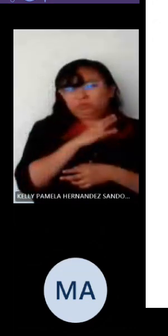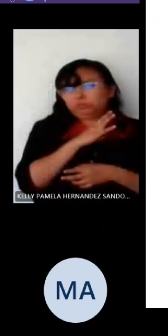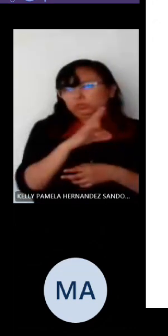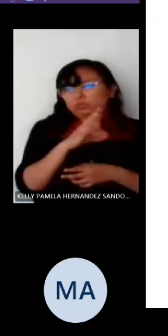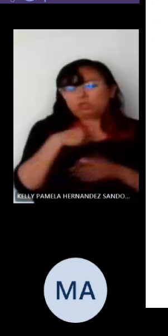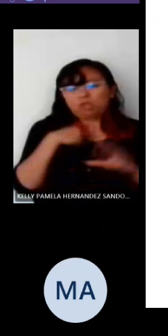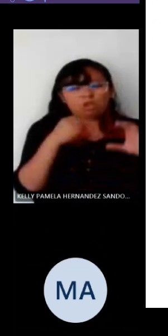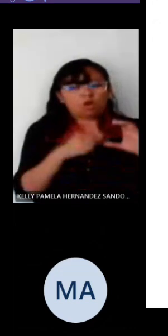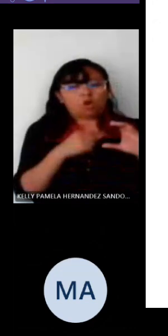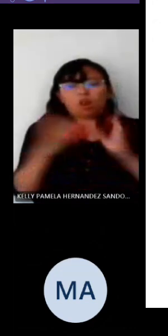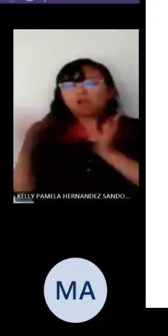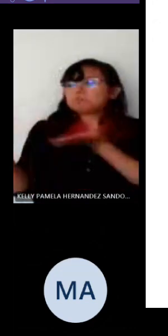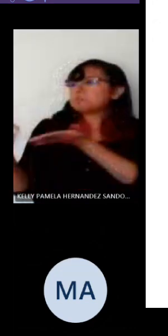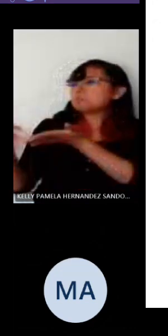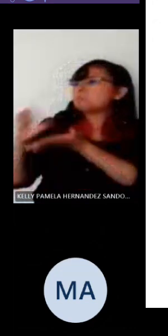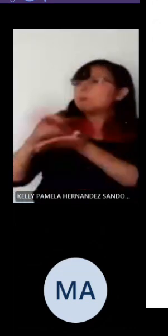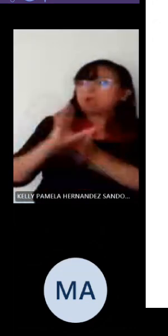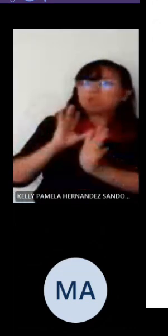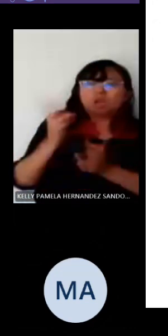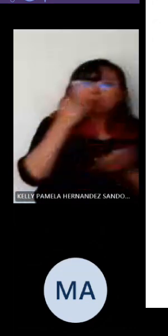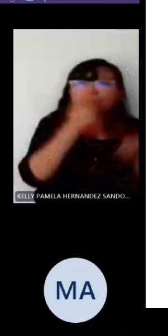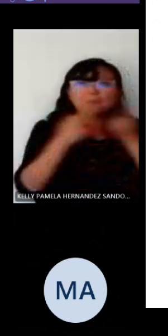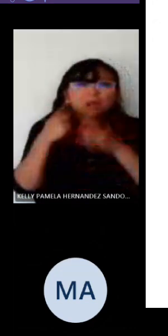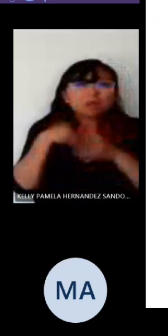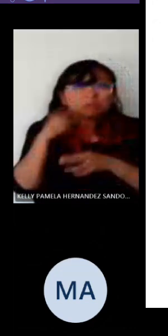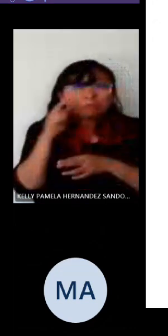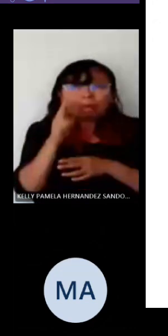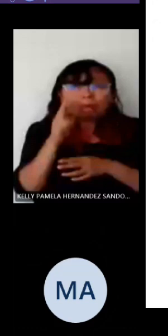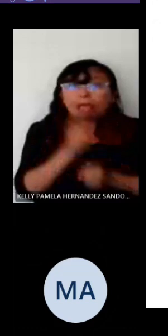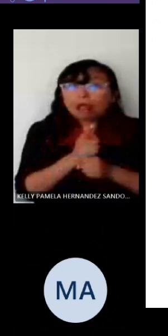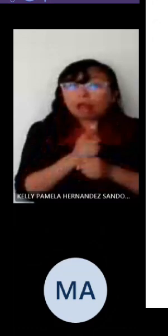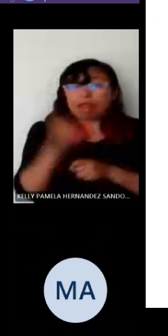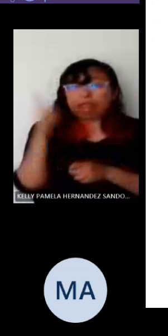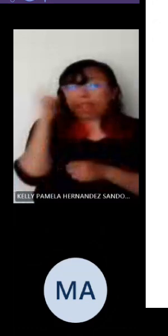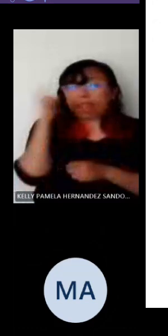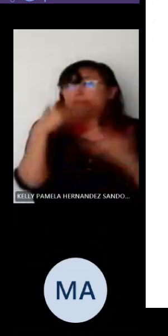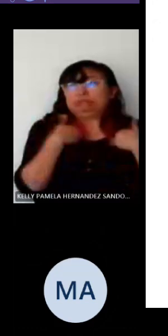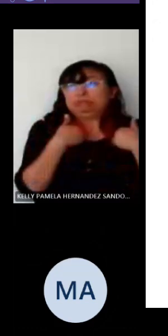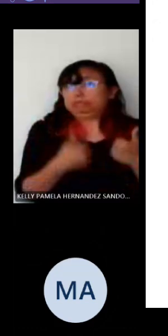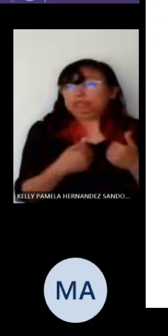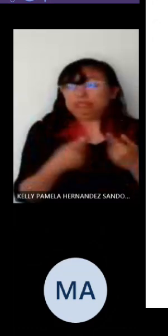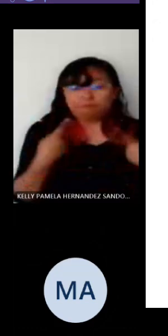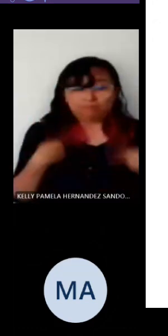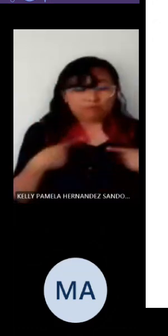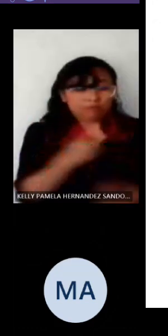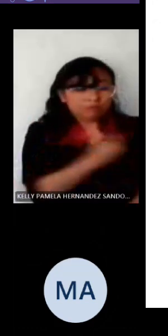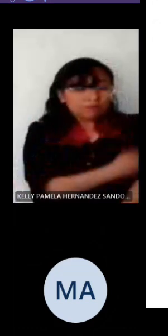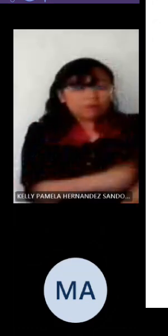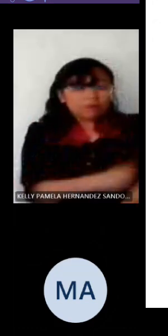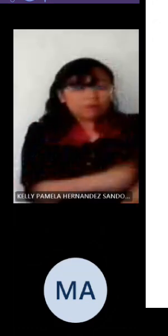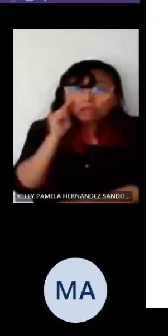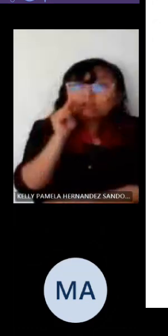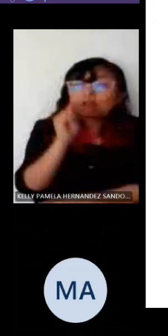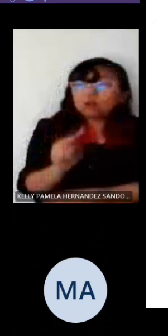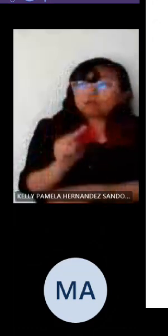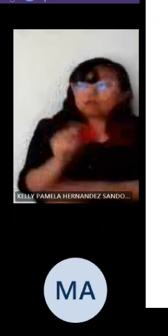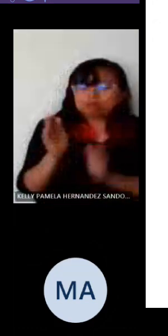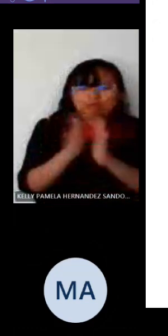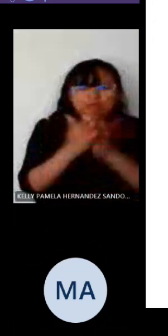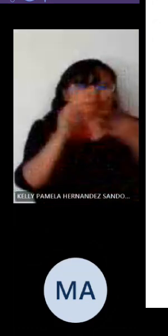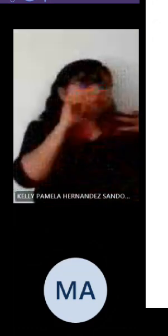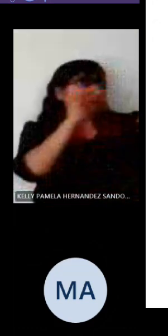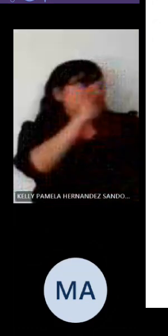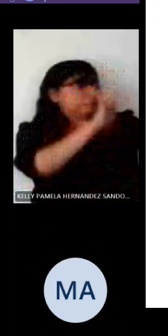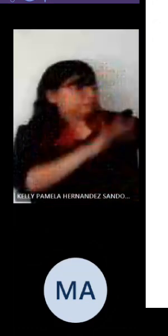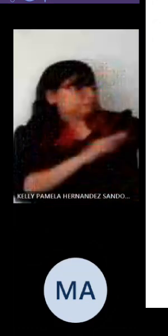un estudio de genética que no podamos interpretar, porque pues eso puede generar muchísimo estrés en los familiares, muchísimo estrés en el paciente.